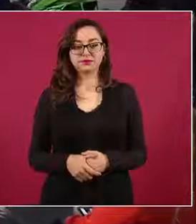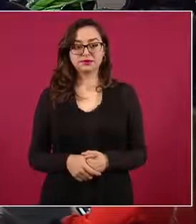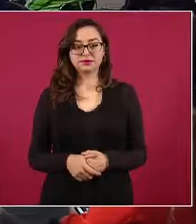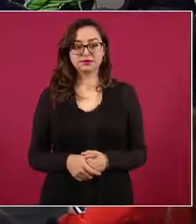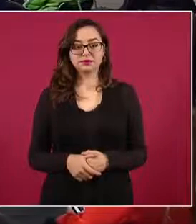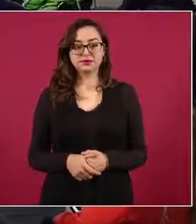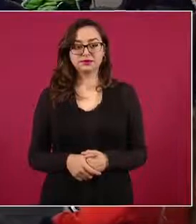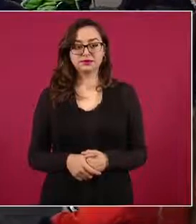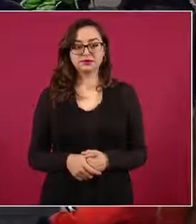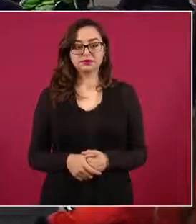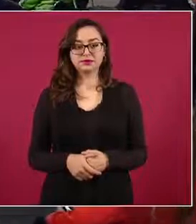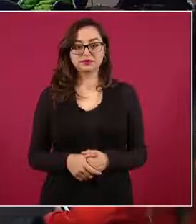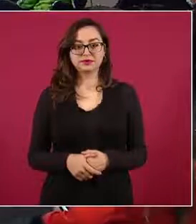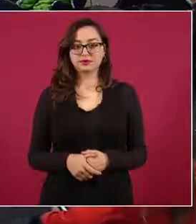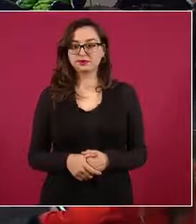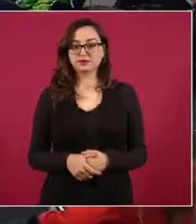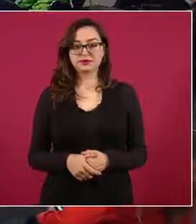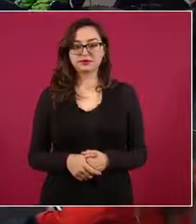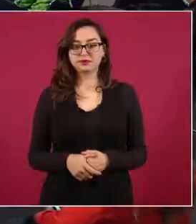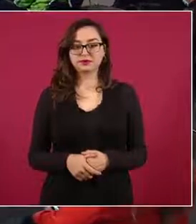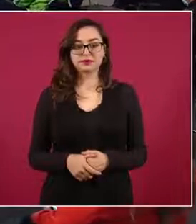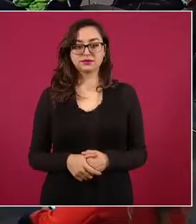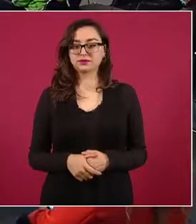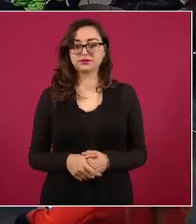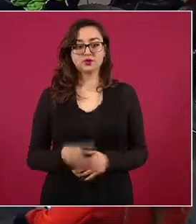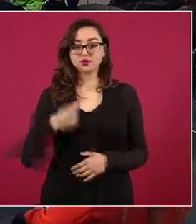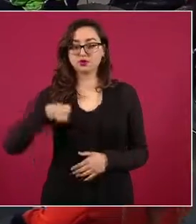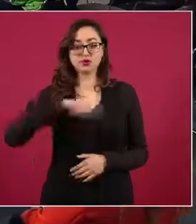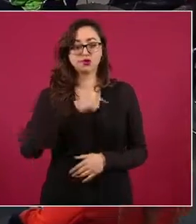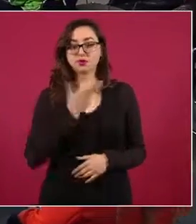Sí. No vamos a endeudar a